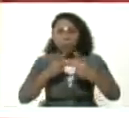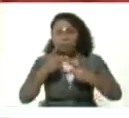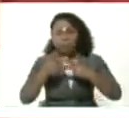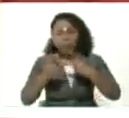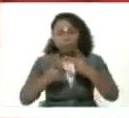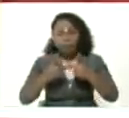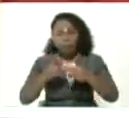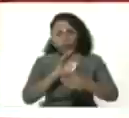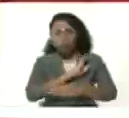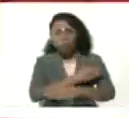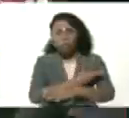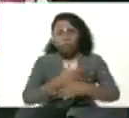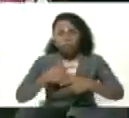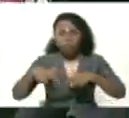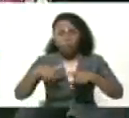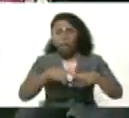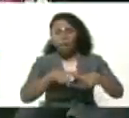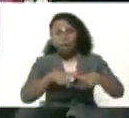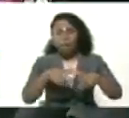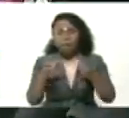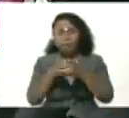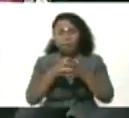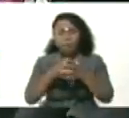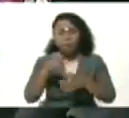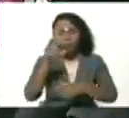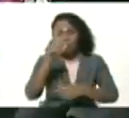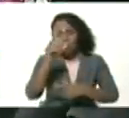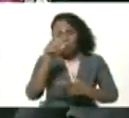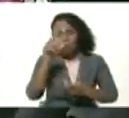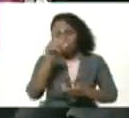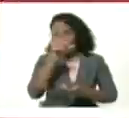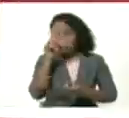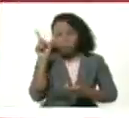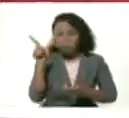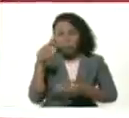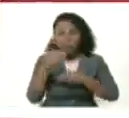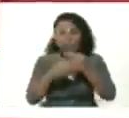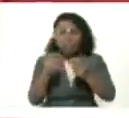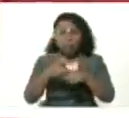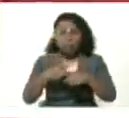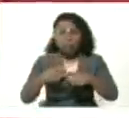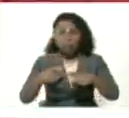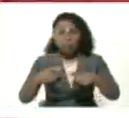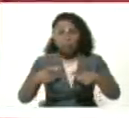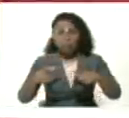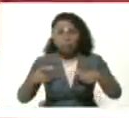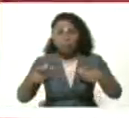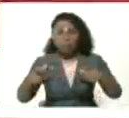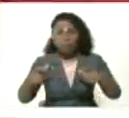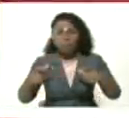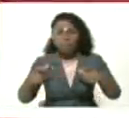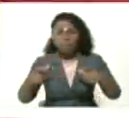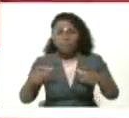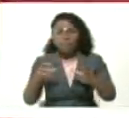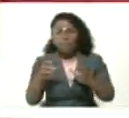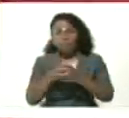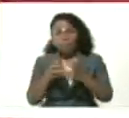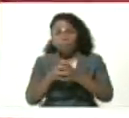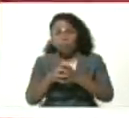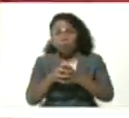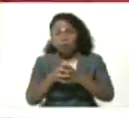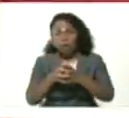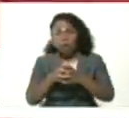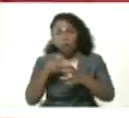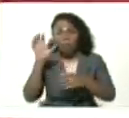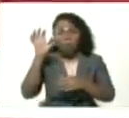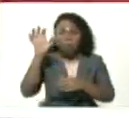que fortalece los espacios de los partidos, que les permite crecer desde las bases del partido. Un